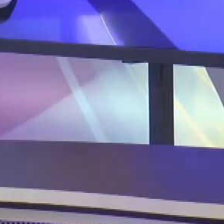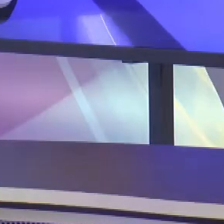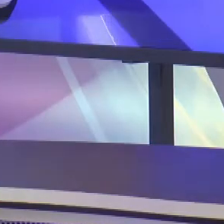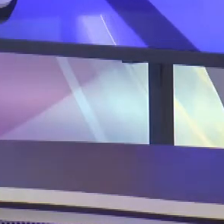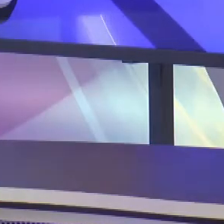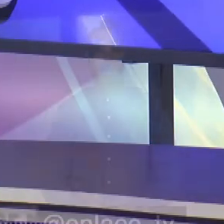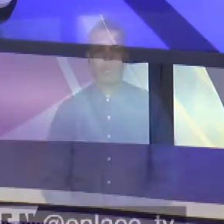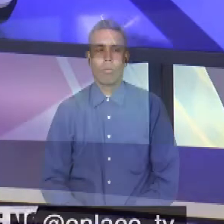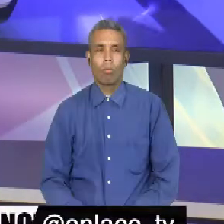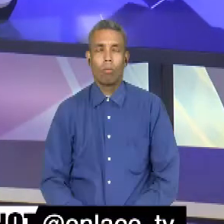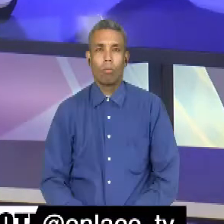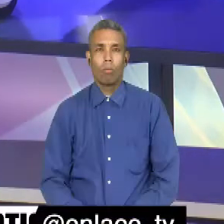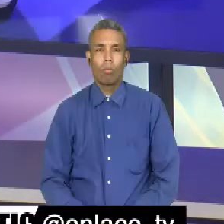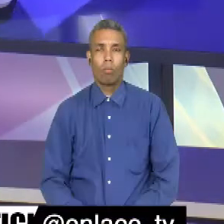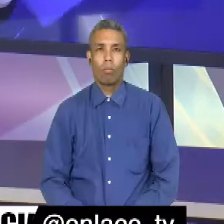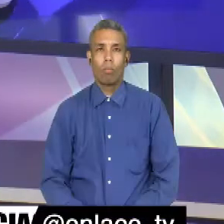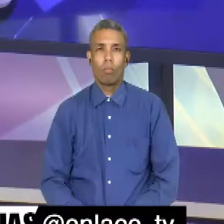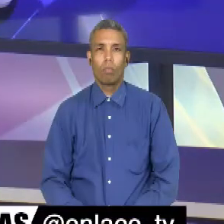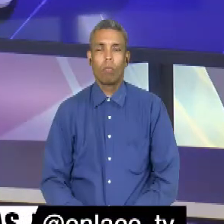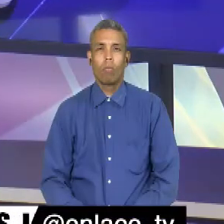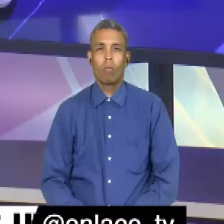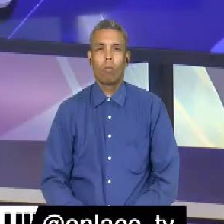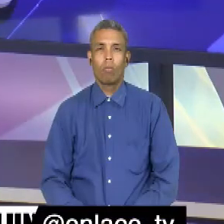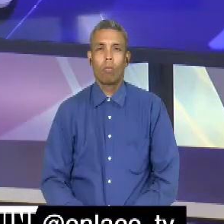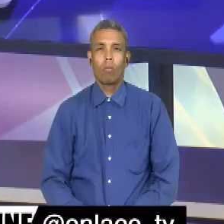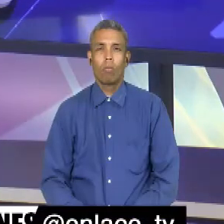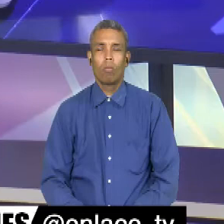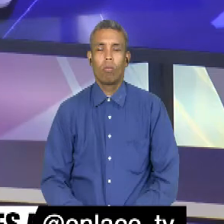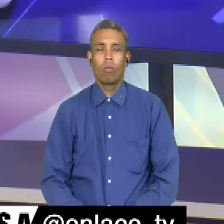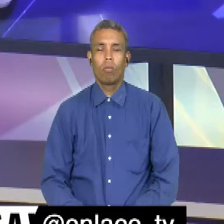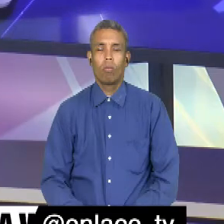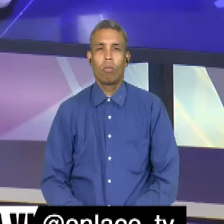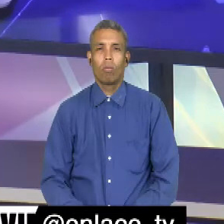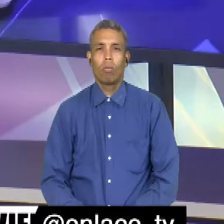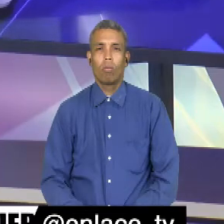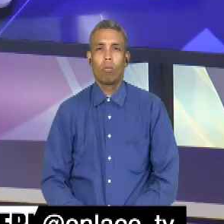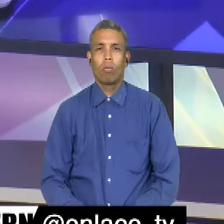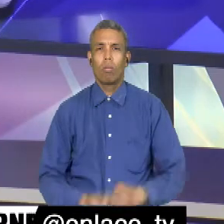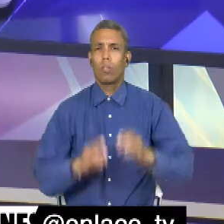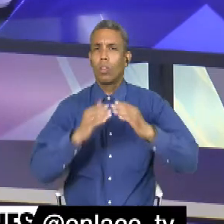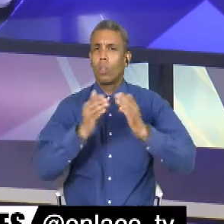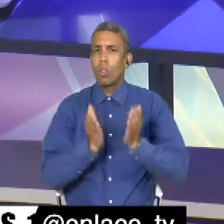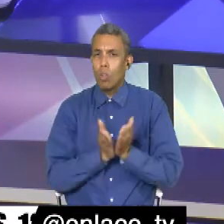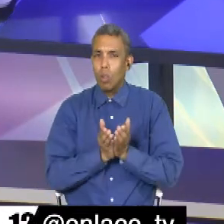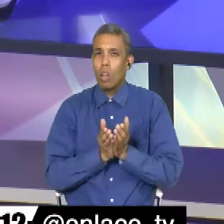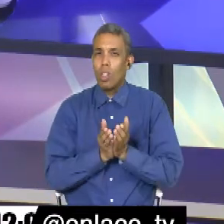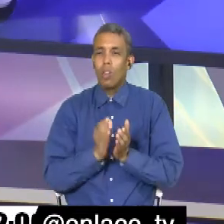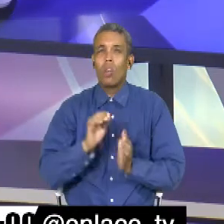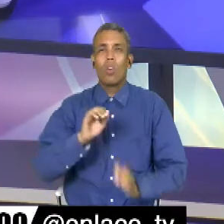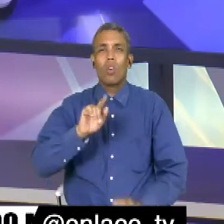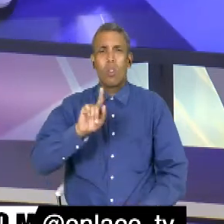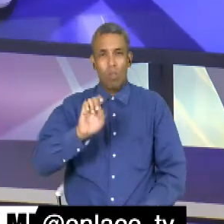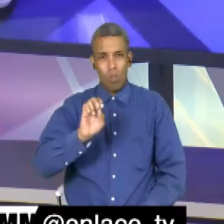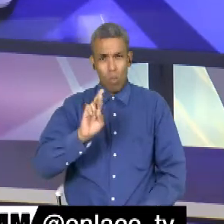Gracias por continuar con nosotros y comenzaron las obras de construcción del nuevo Colegio Agropecuario La Fortuna. Las labores en las que se invierten